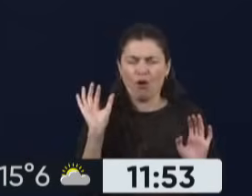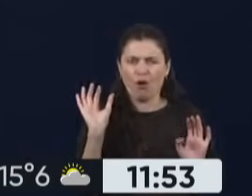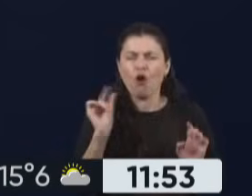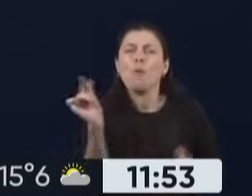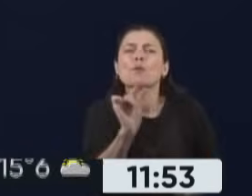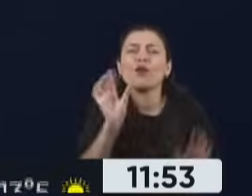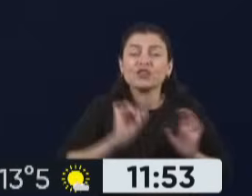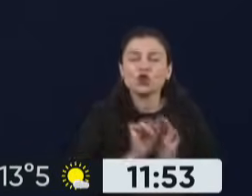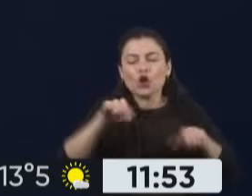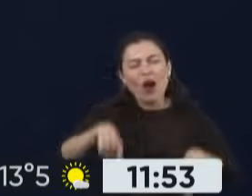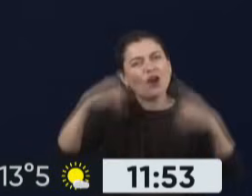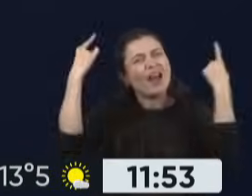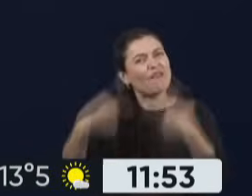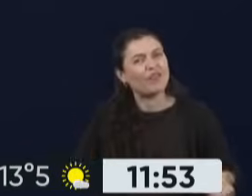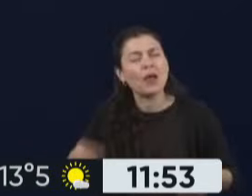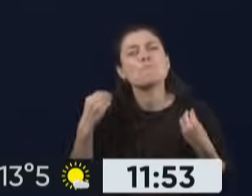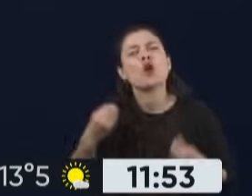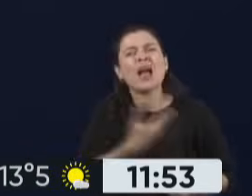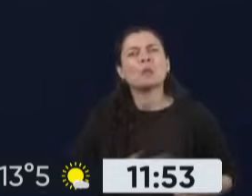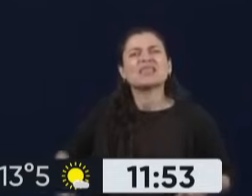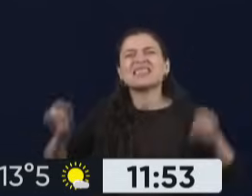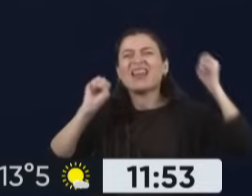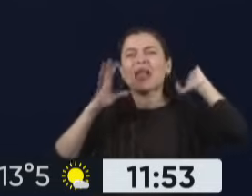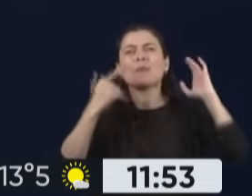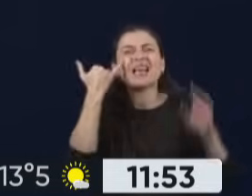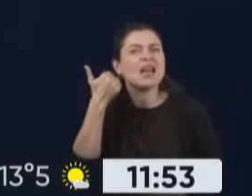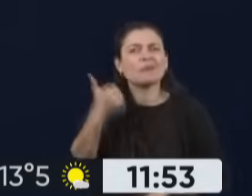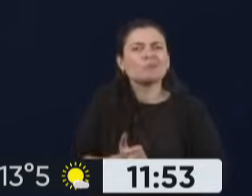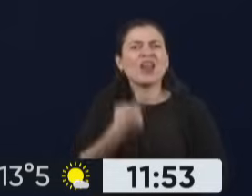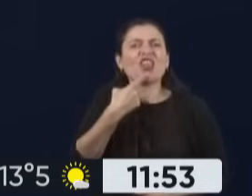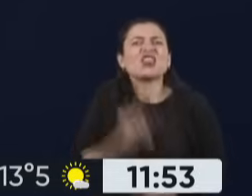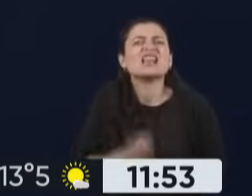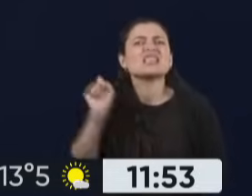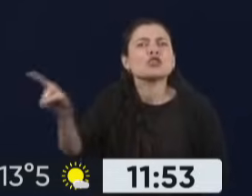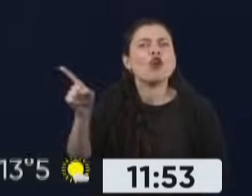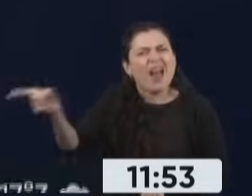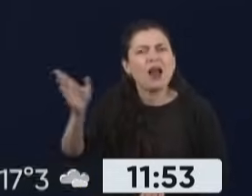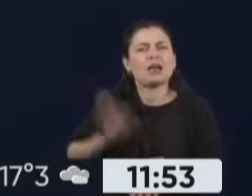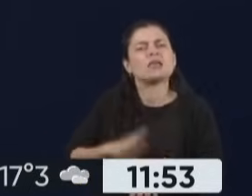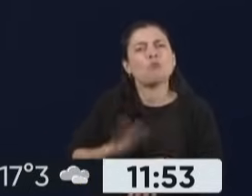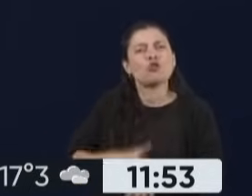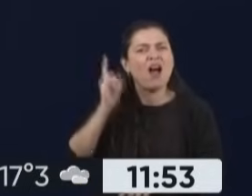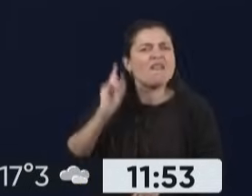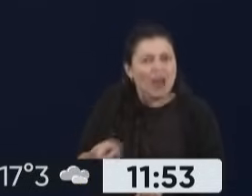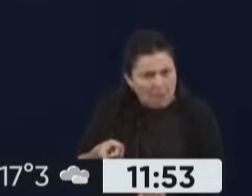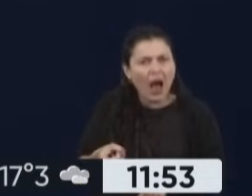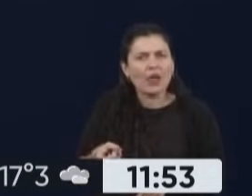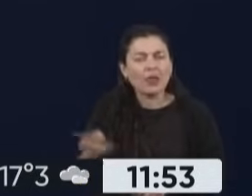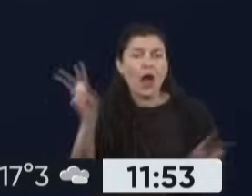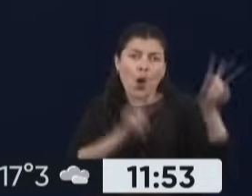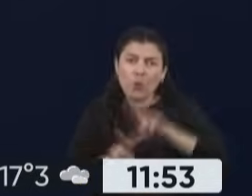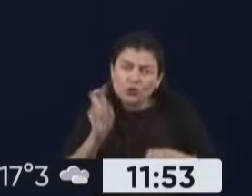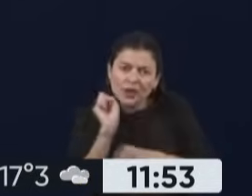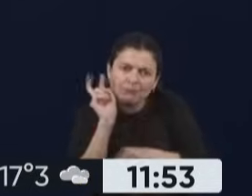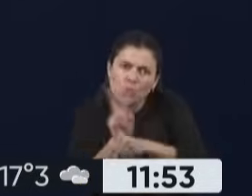decisión presidencial de llegar a este orden macro. Y además lo hicimos respetando la propiedad